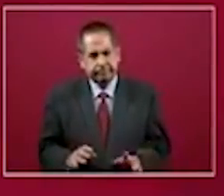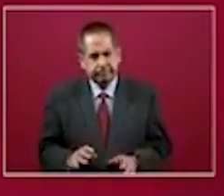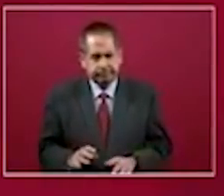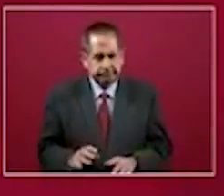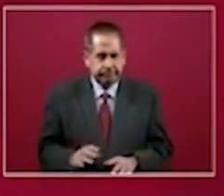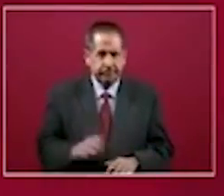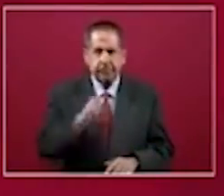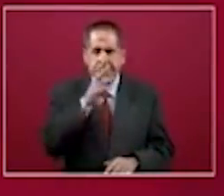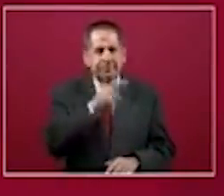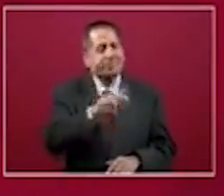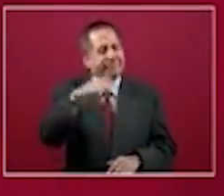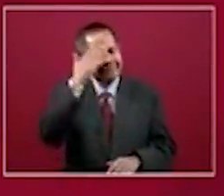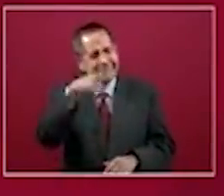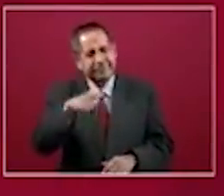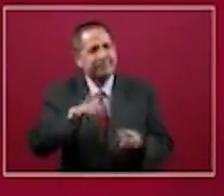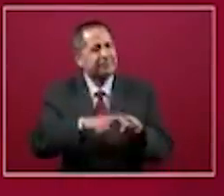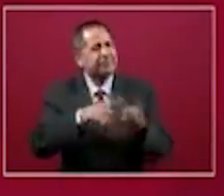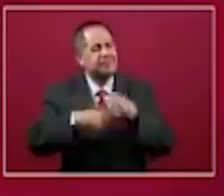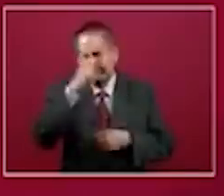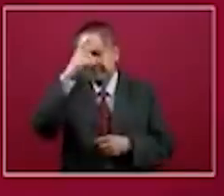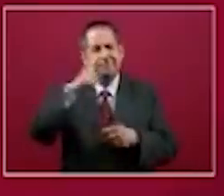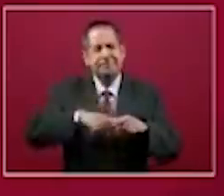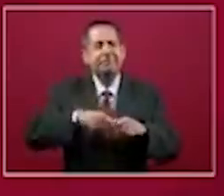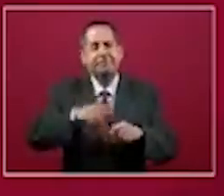no se puede. ¿Saben de dónde surge esto?